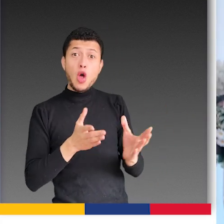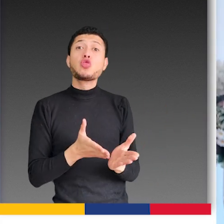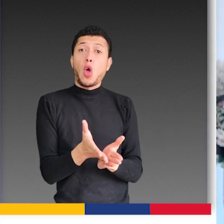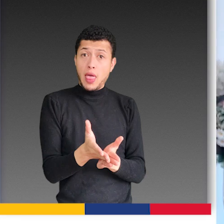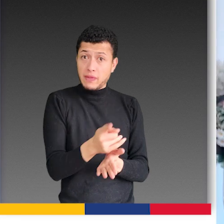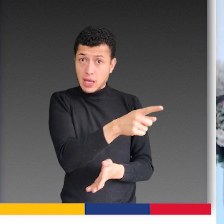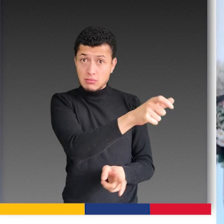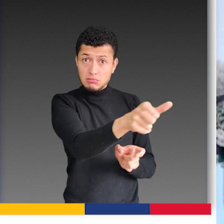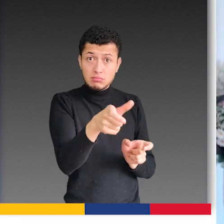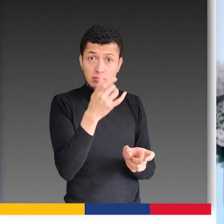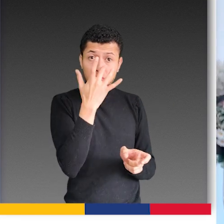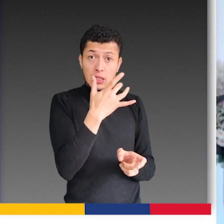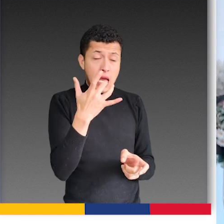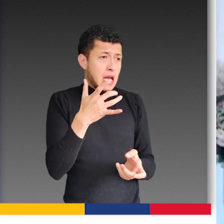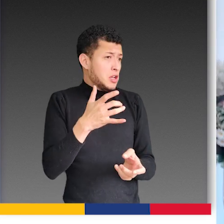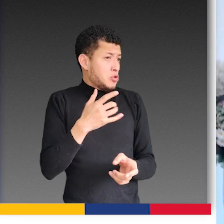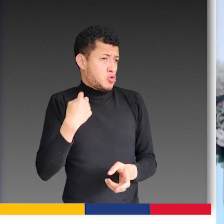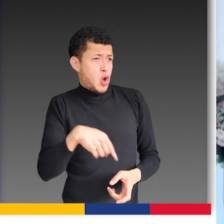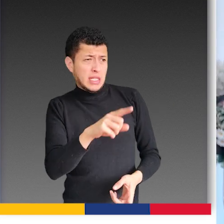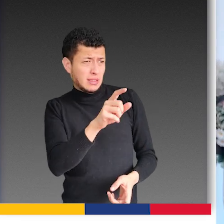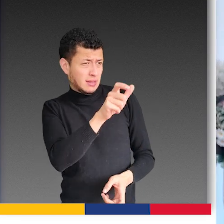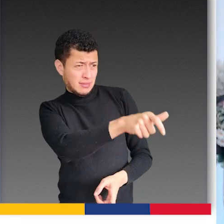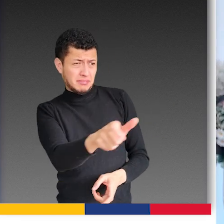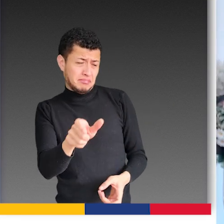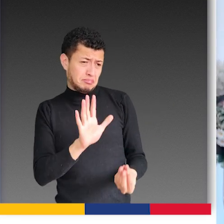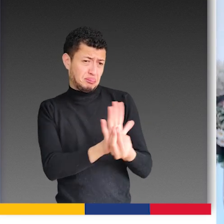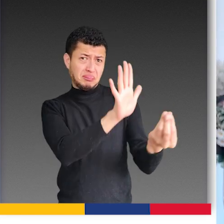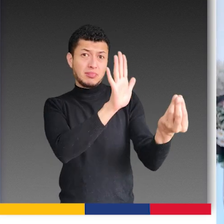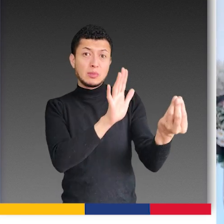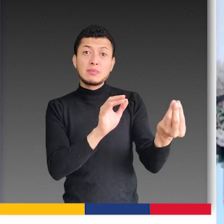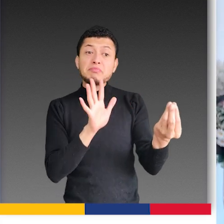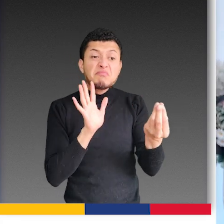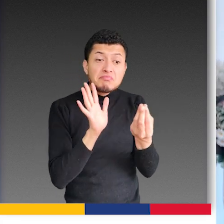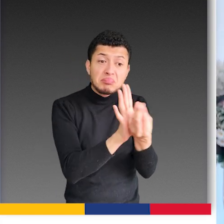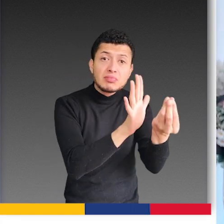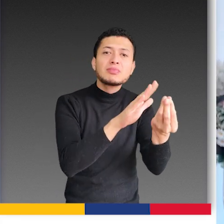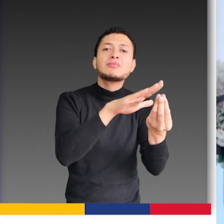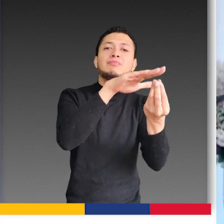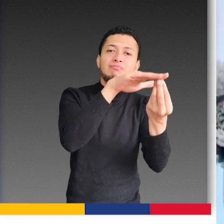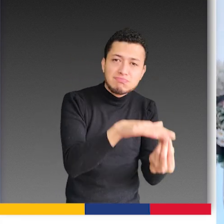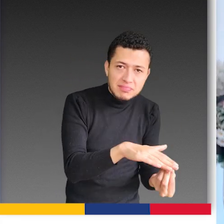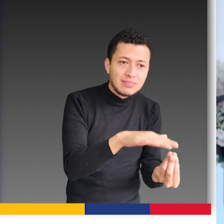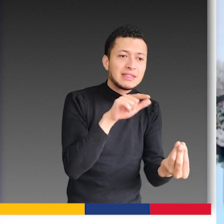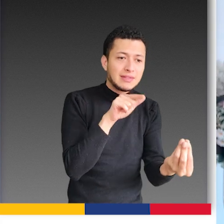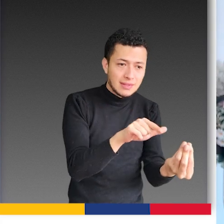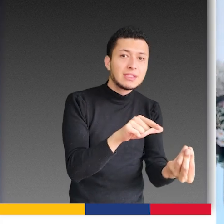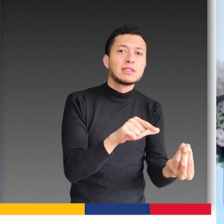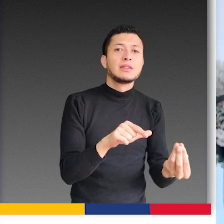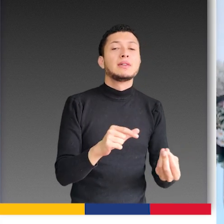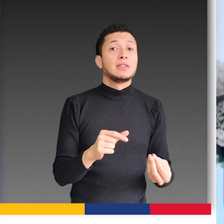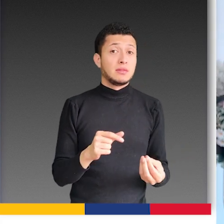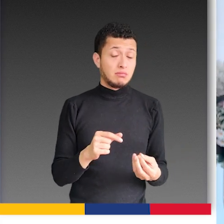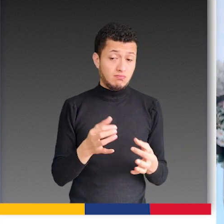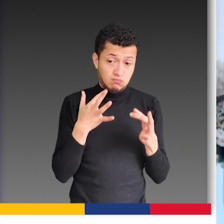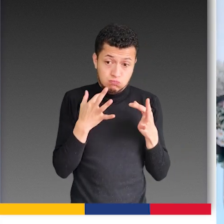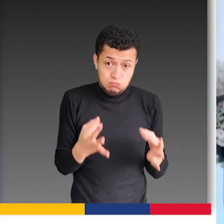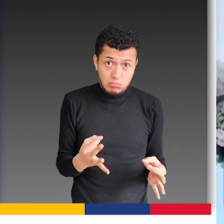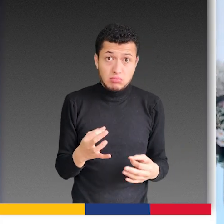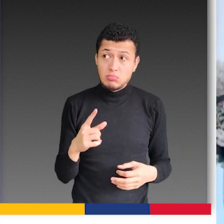esa estructura, ese sistema aún persiste y se traduce no solo en que